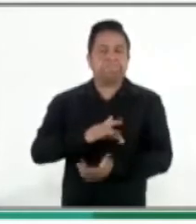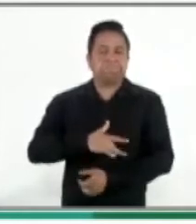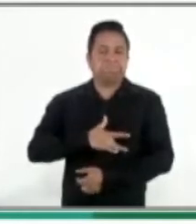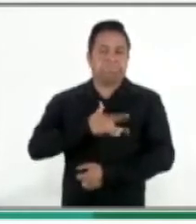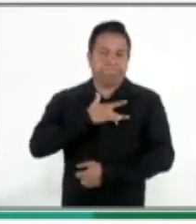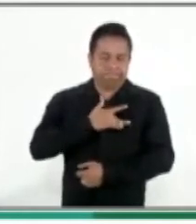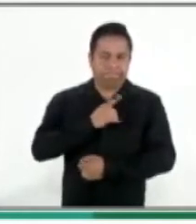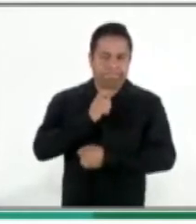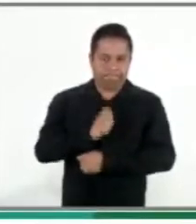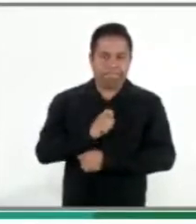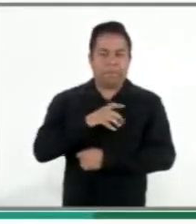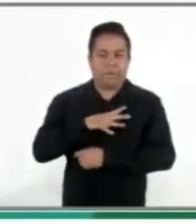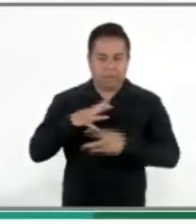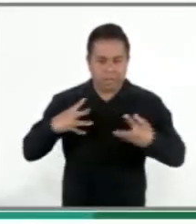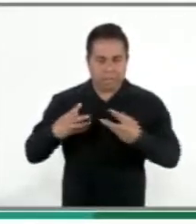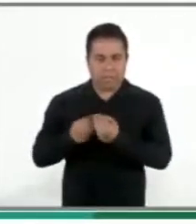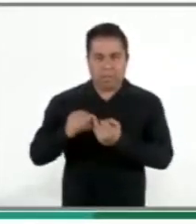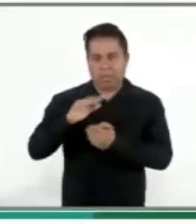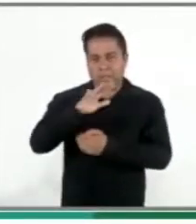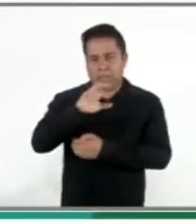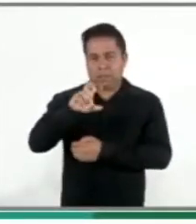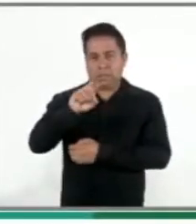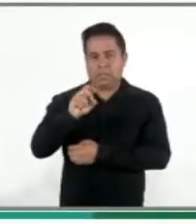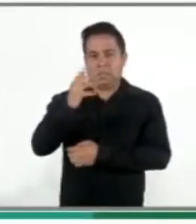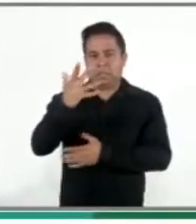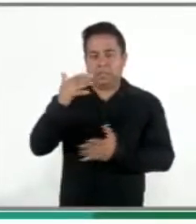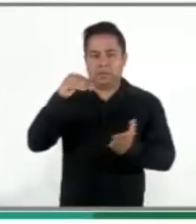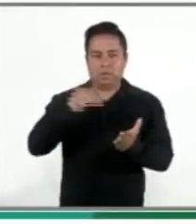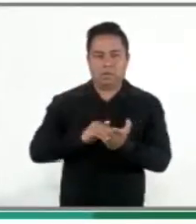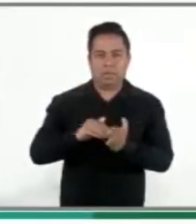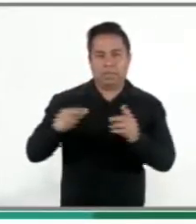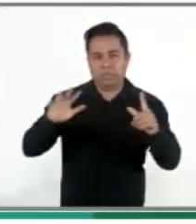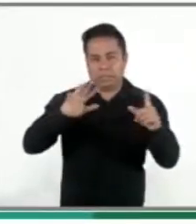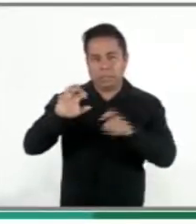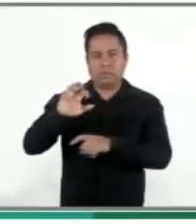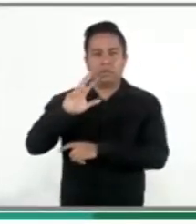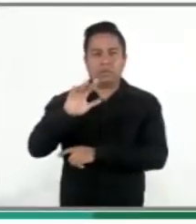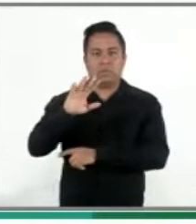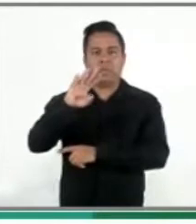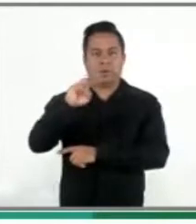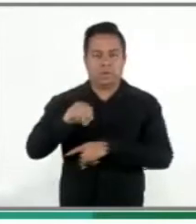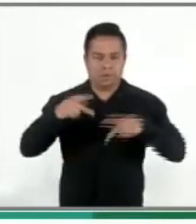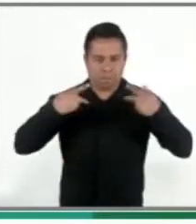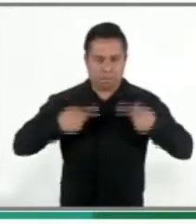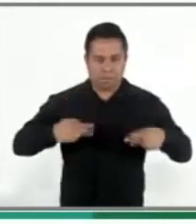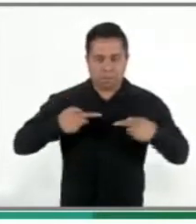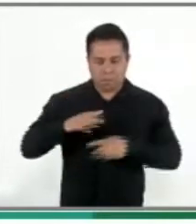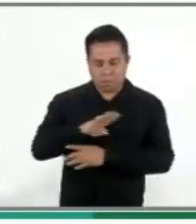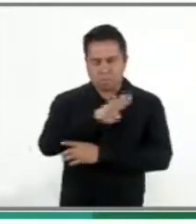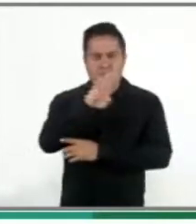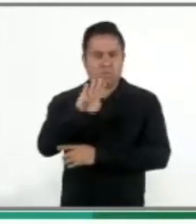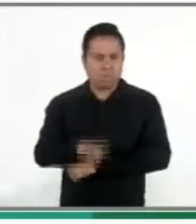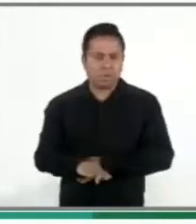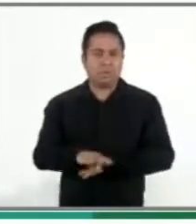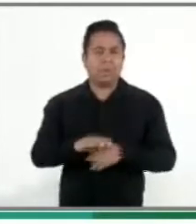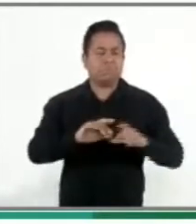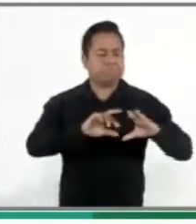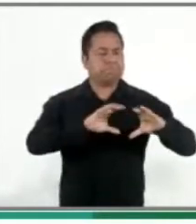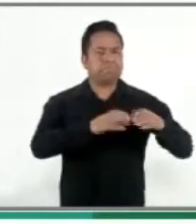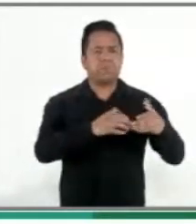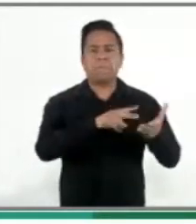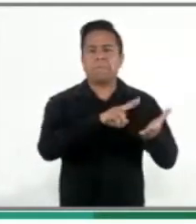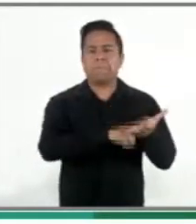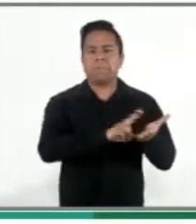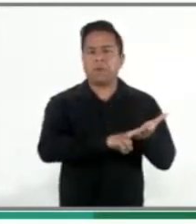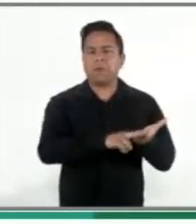como 8 nuevas defunciones que dan un total de 670 en lo que va de la contingencia sanitaria garcía kavanagh agregó que se han notificado